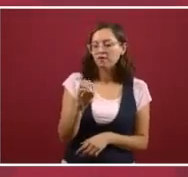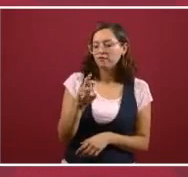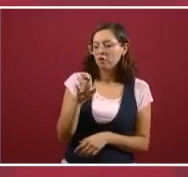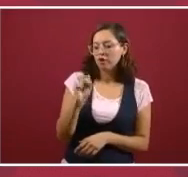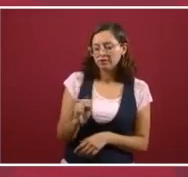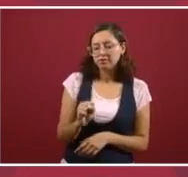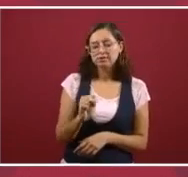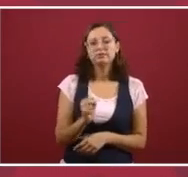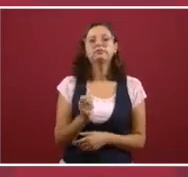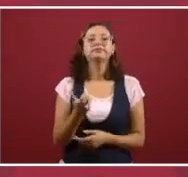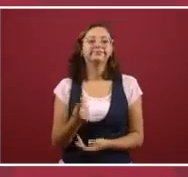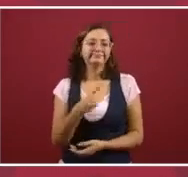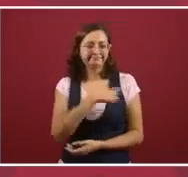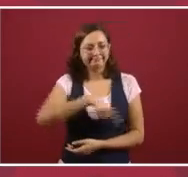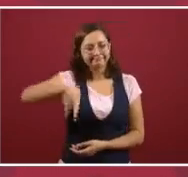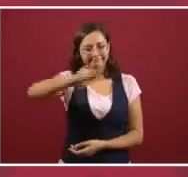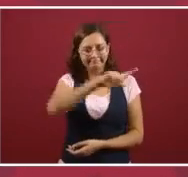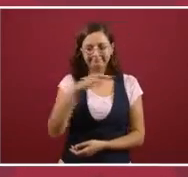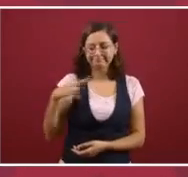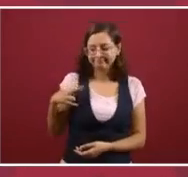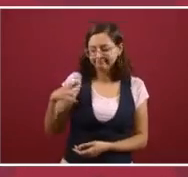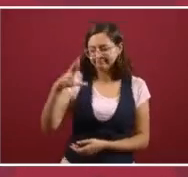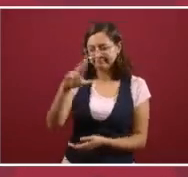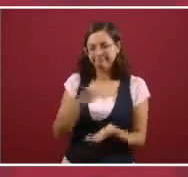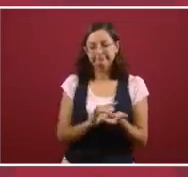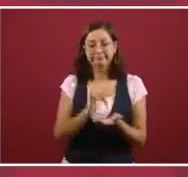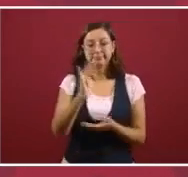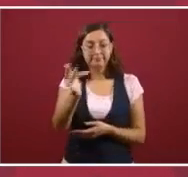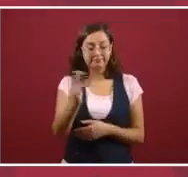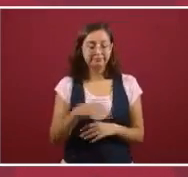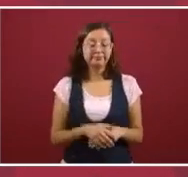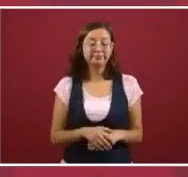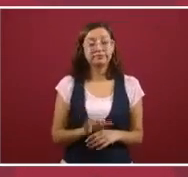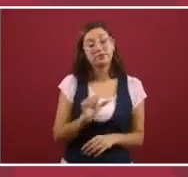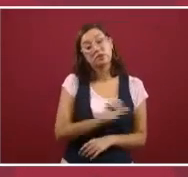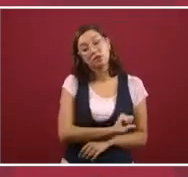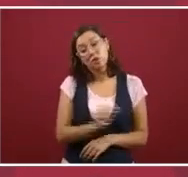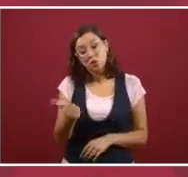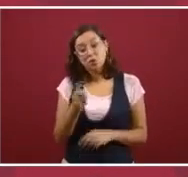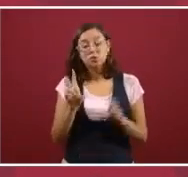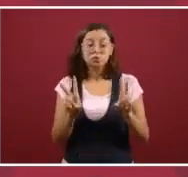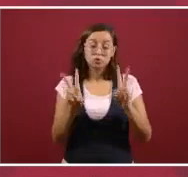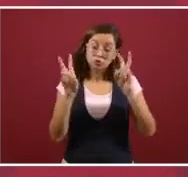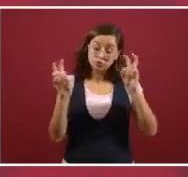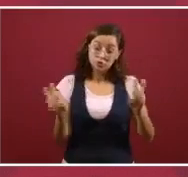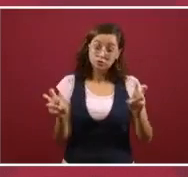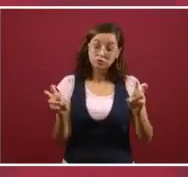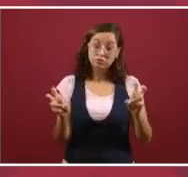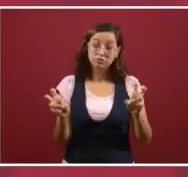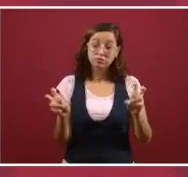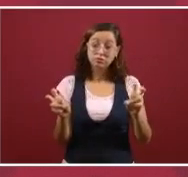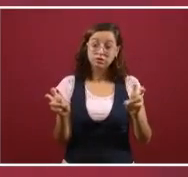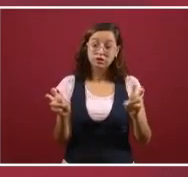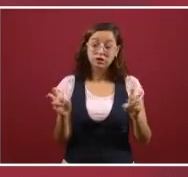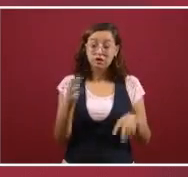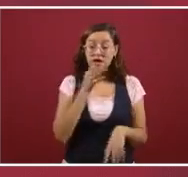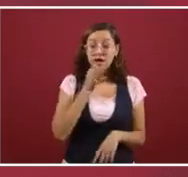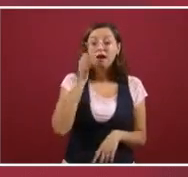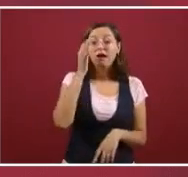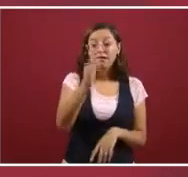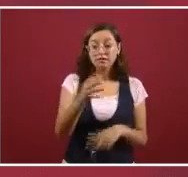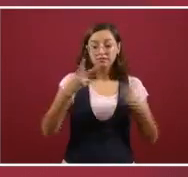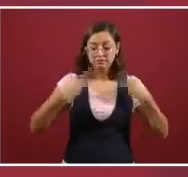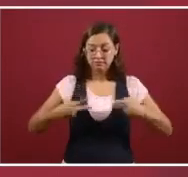que tengan esa voluntad. Y lo otro, decirle a los ahorradores, a